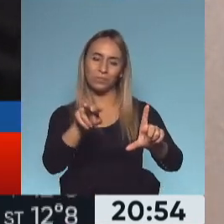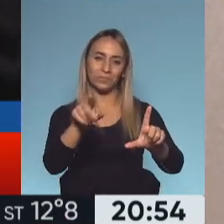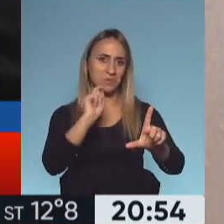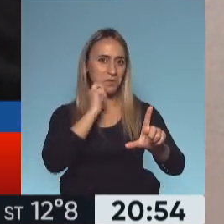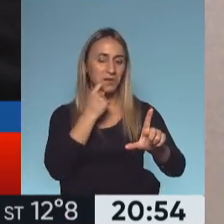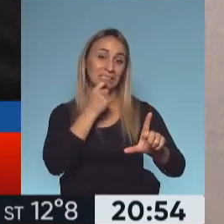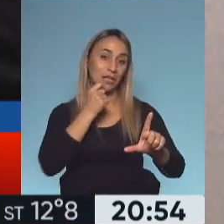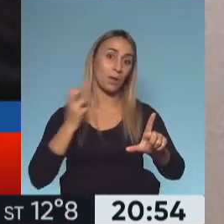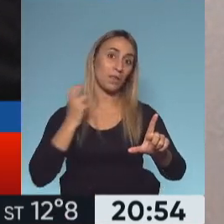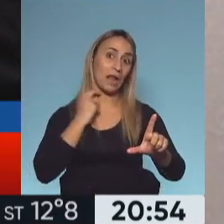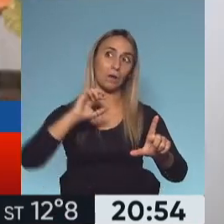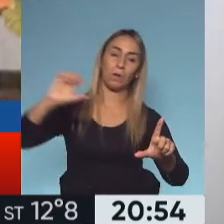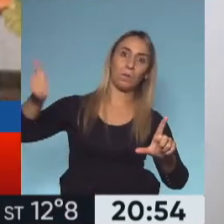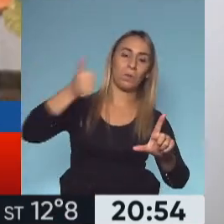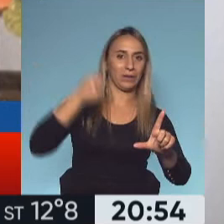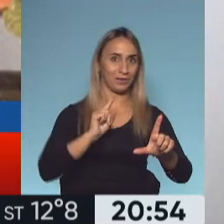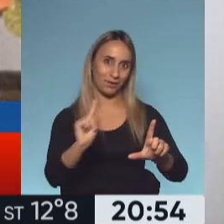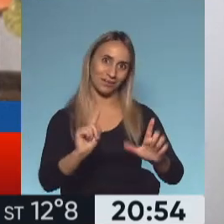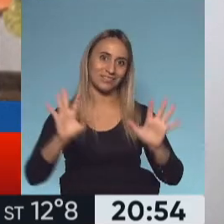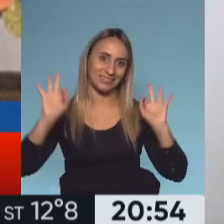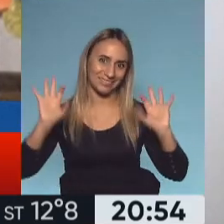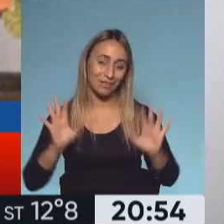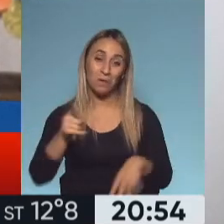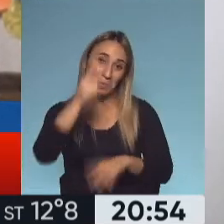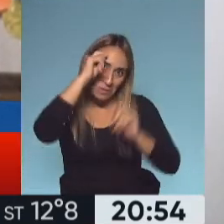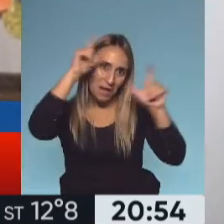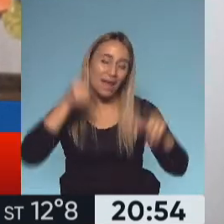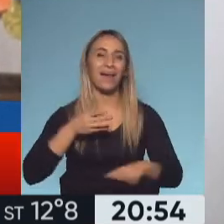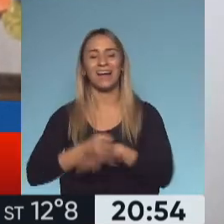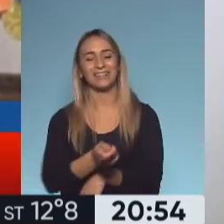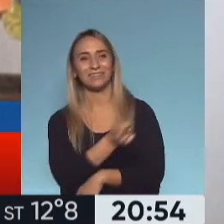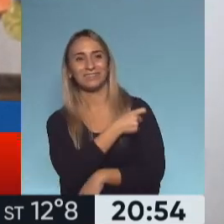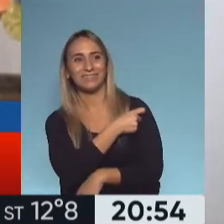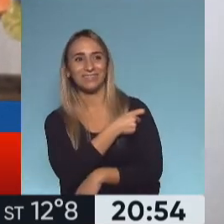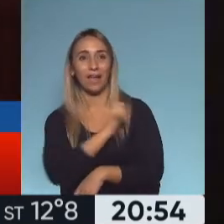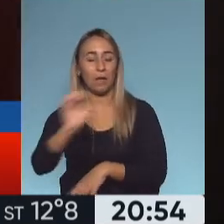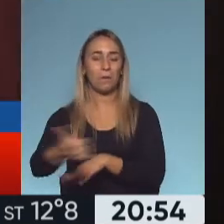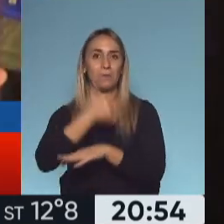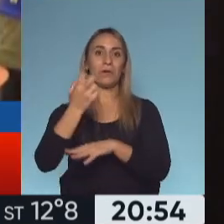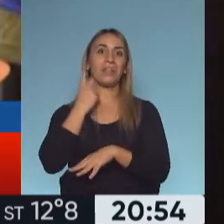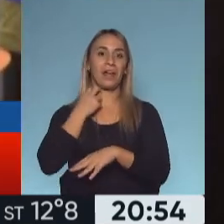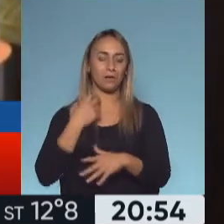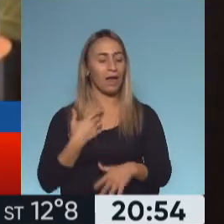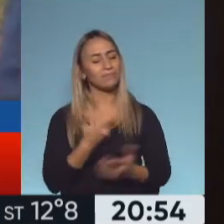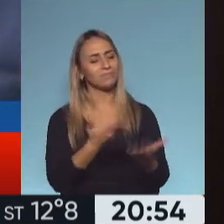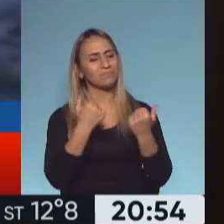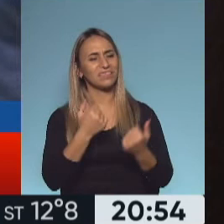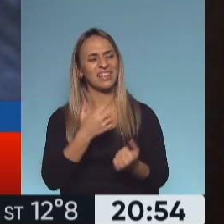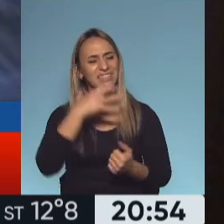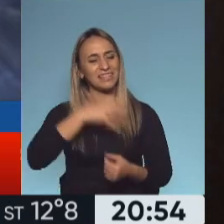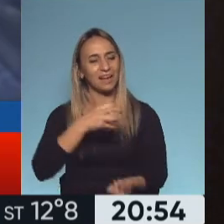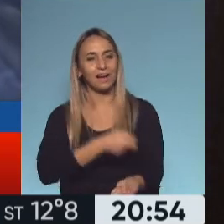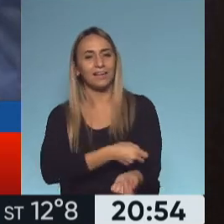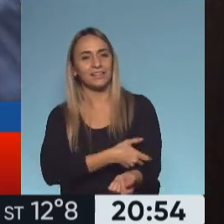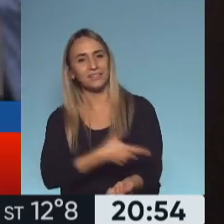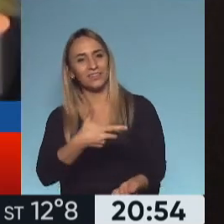aparezca el mismísimo Drácula, ¿no? Porque imagínate yéndote a vacunar y que aparezca él y te dice, necesitamos una muestra de sangre,